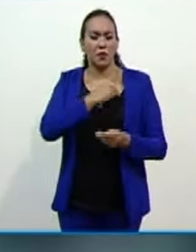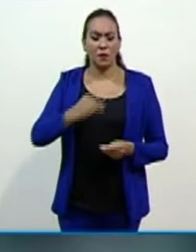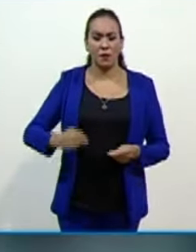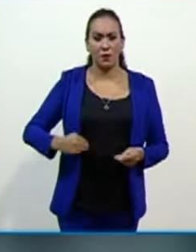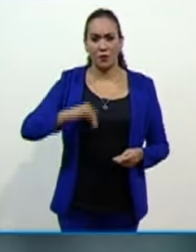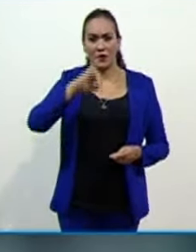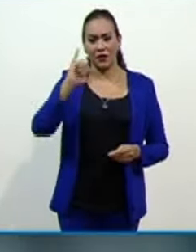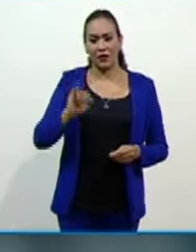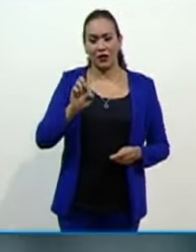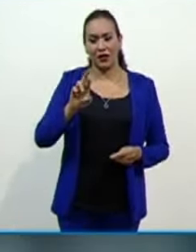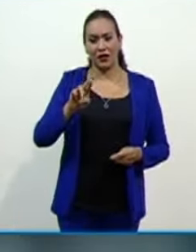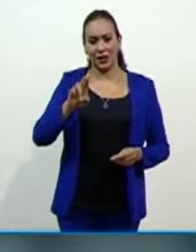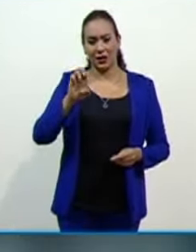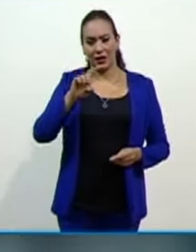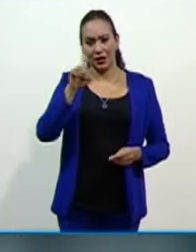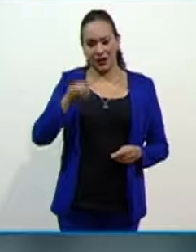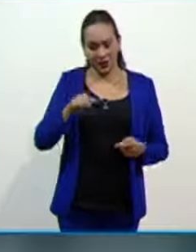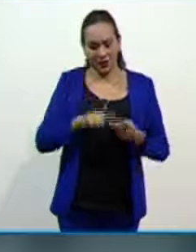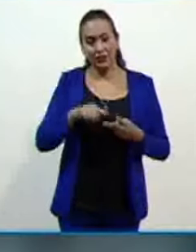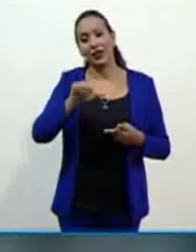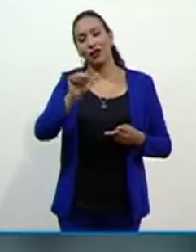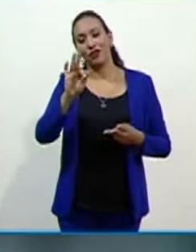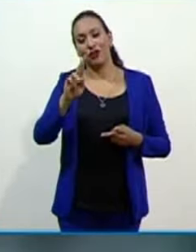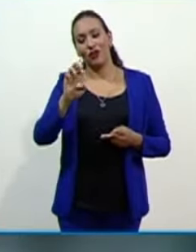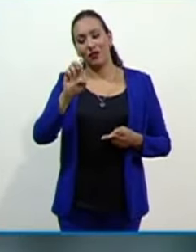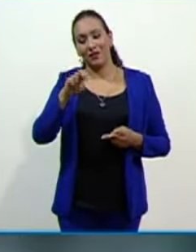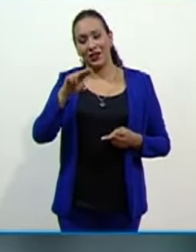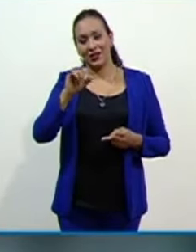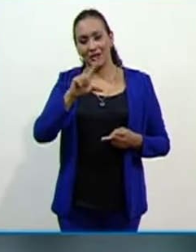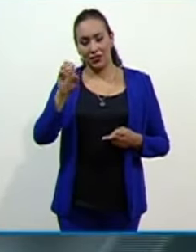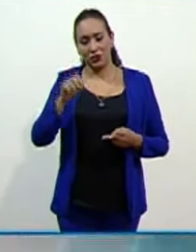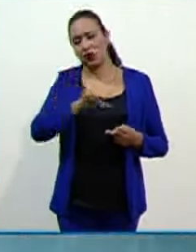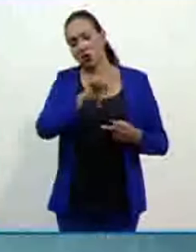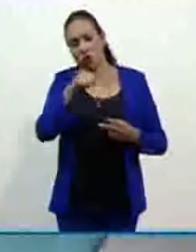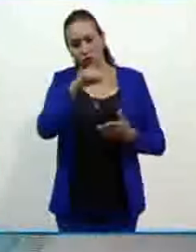y Fresnillo, así como la rotación de jueces en la capital del estado.